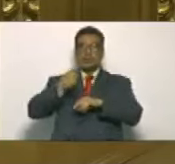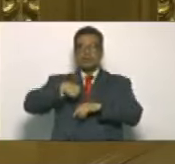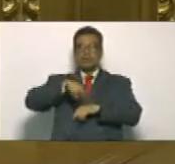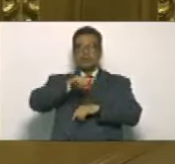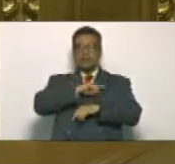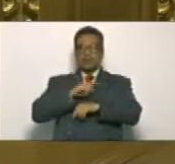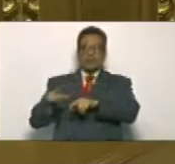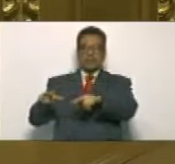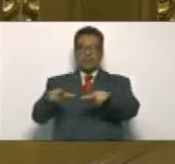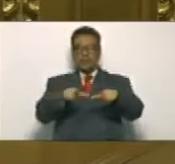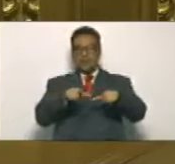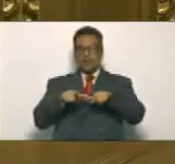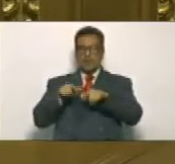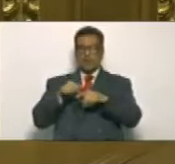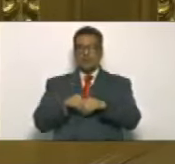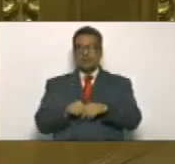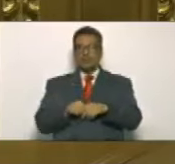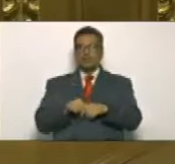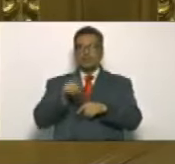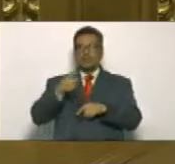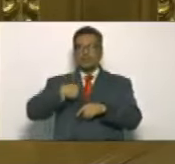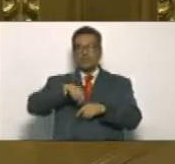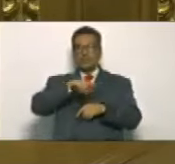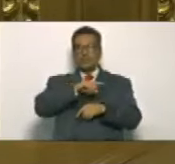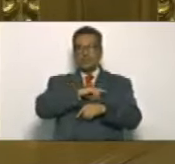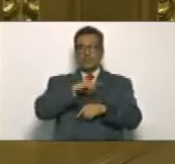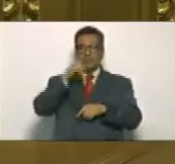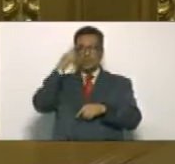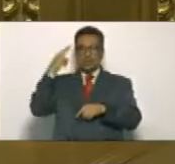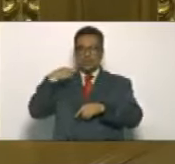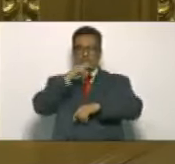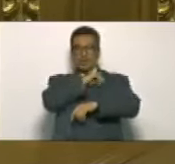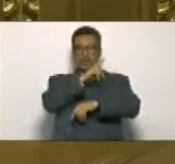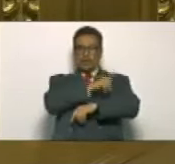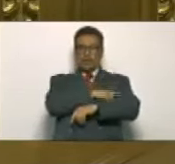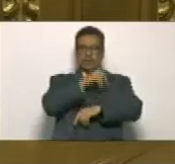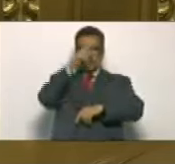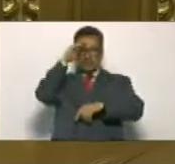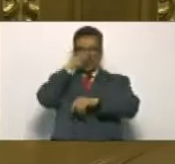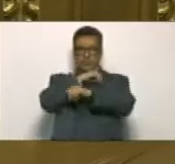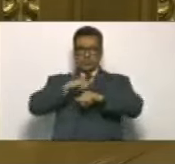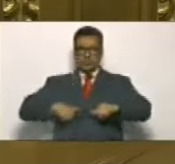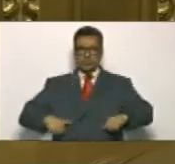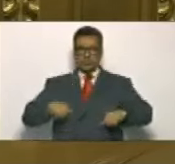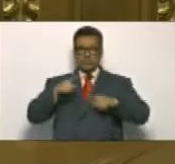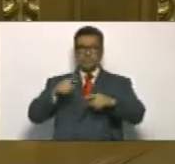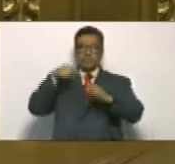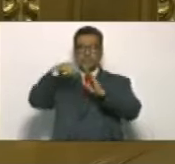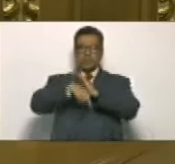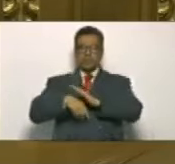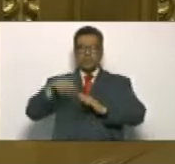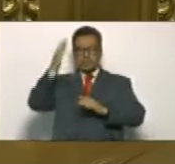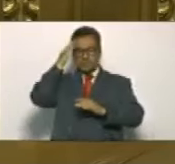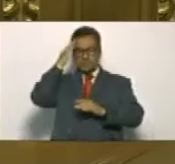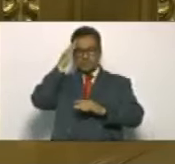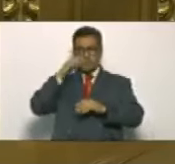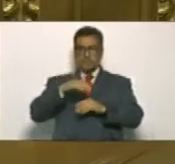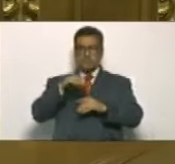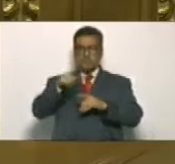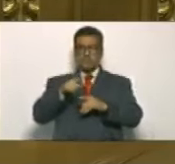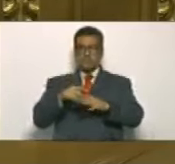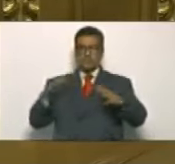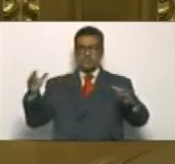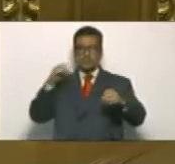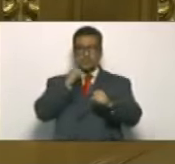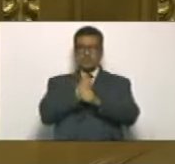nuestra soberanía. Para ellos, para nuestra honorable Fuerza Armada Nacional Bolivariana, un profundo reconocimiento por el